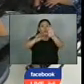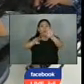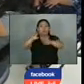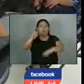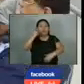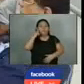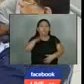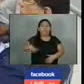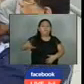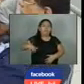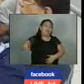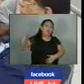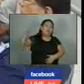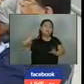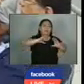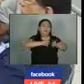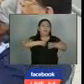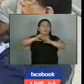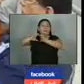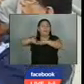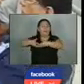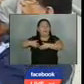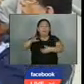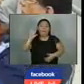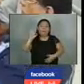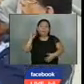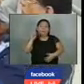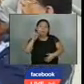San José II de San Martín. De acuerdo con